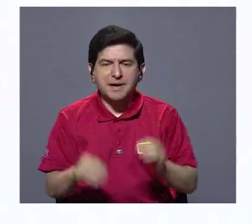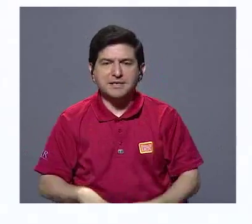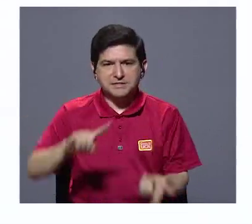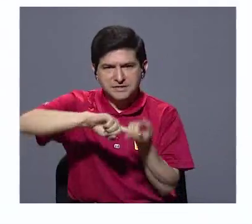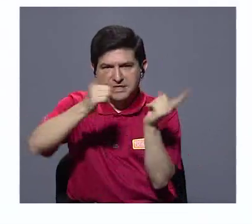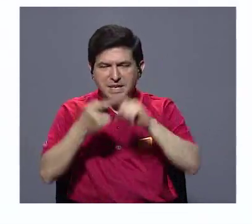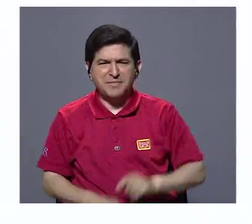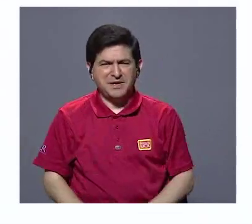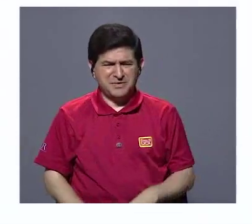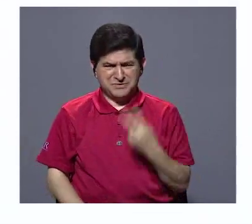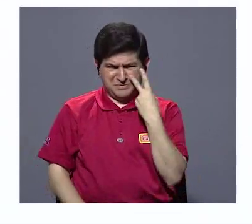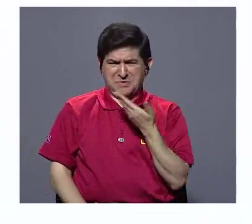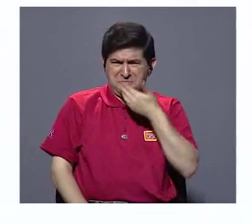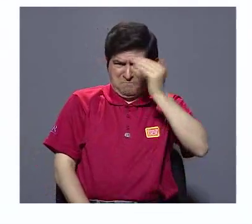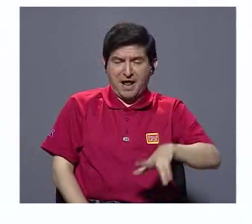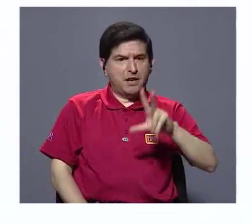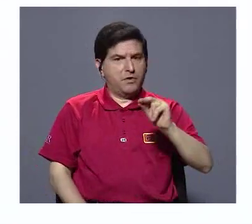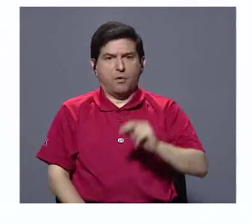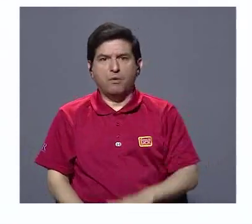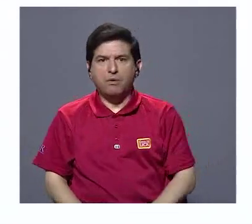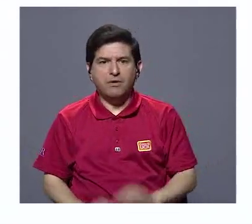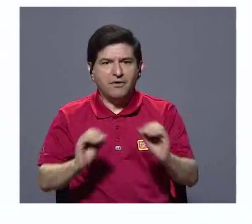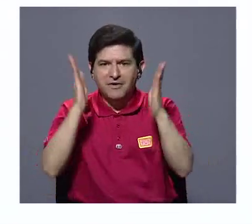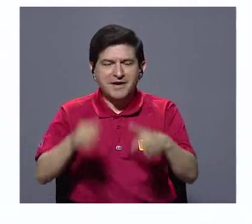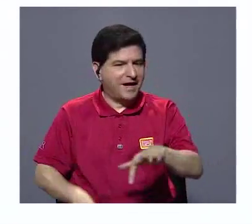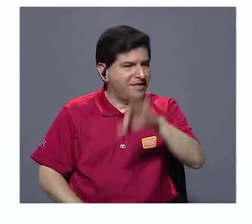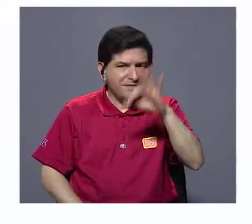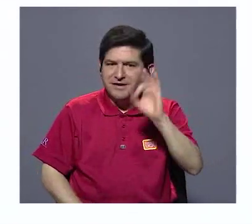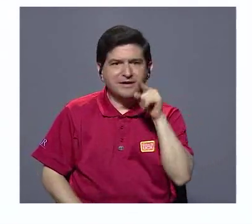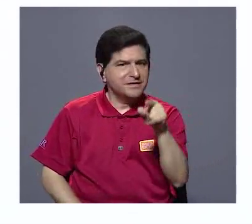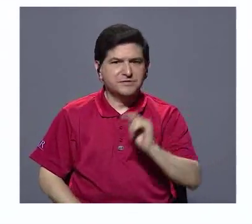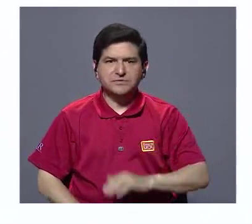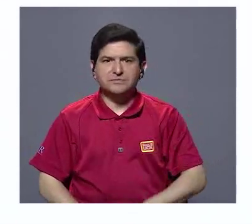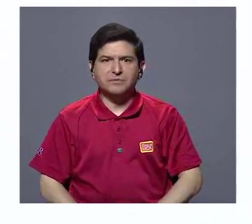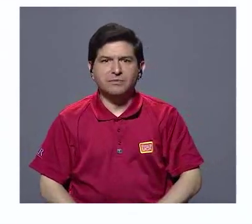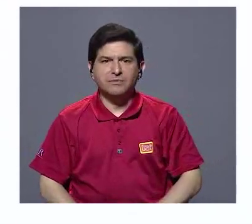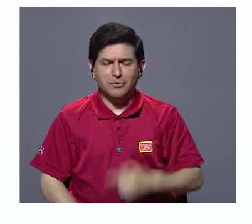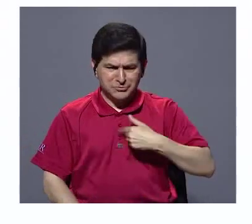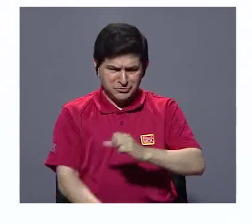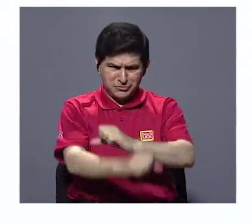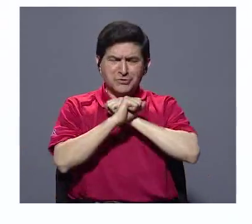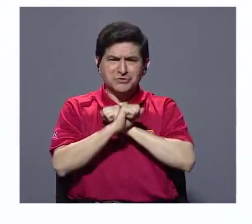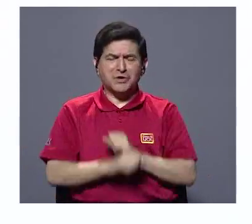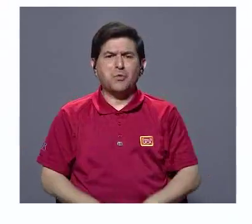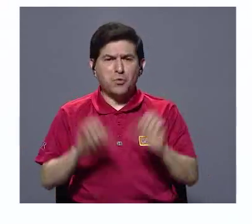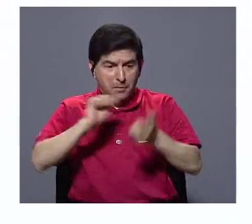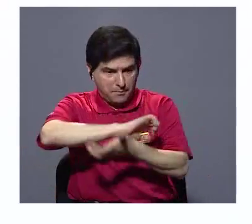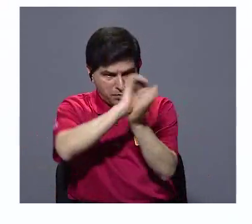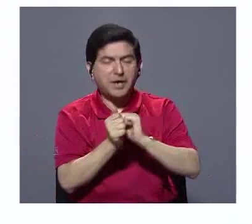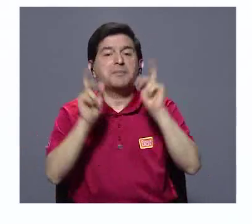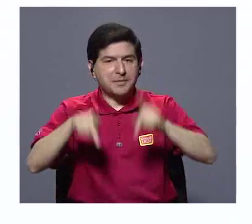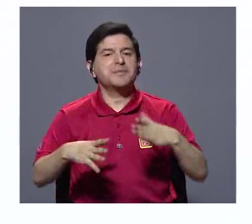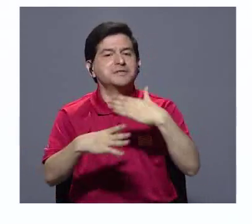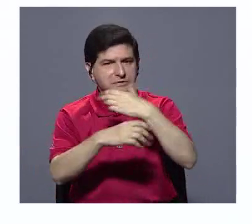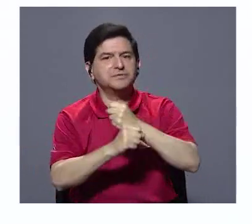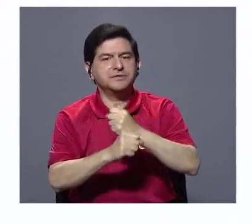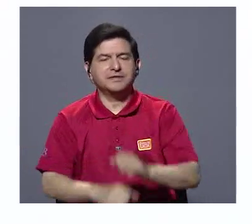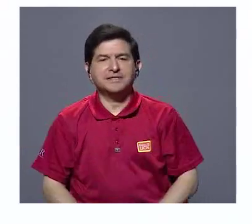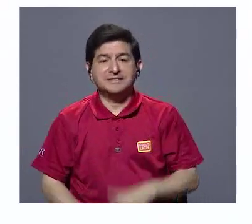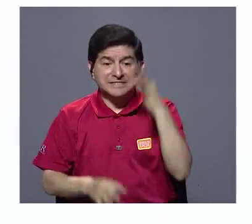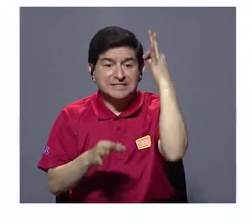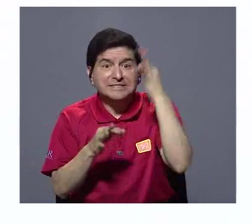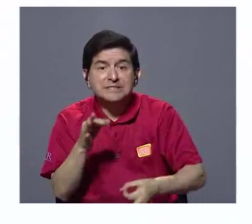que no puedo volver a venir y mis amigos me hagan cara fea. ¿Entiende? Nadie elige esto. O sea, yo estoy segura que si es algo que se pudiera cambiar,